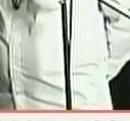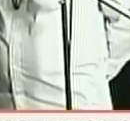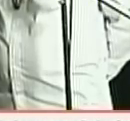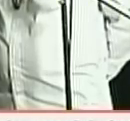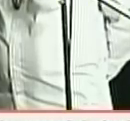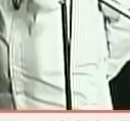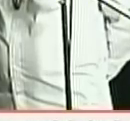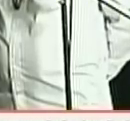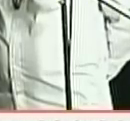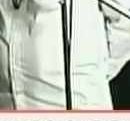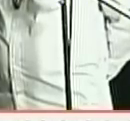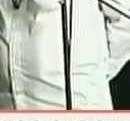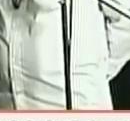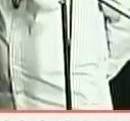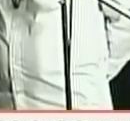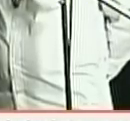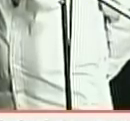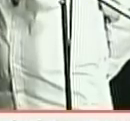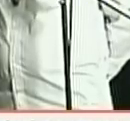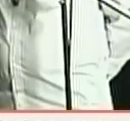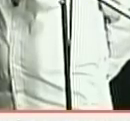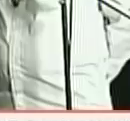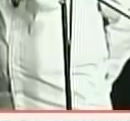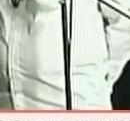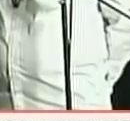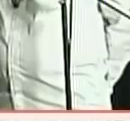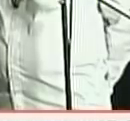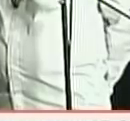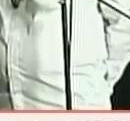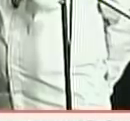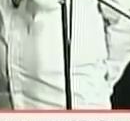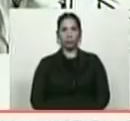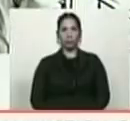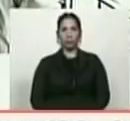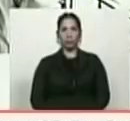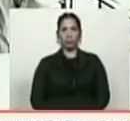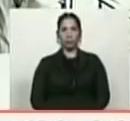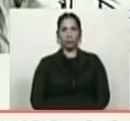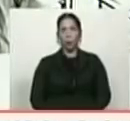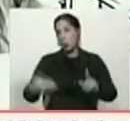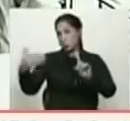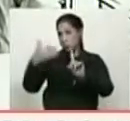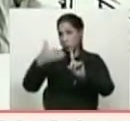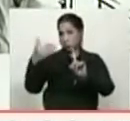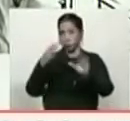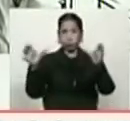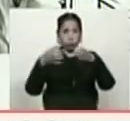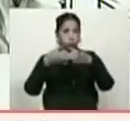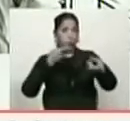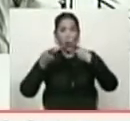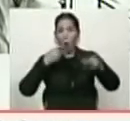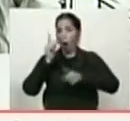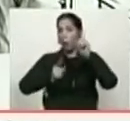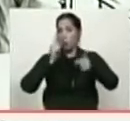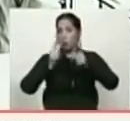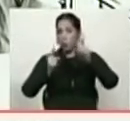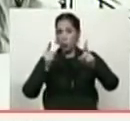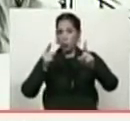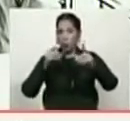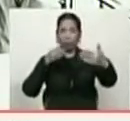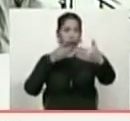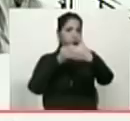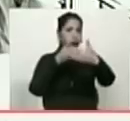brutal ataque que haya perpetrado grupo político alguno en contra de un país, frente a la